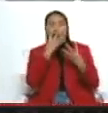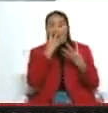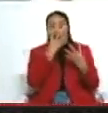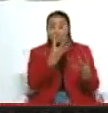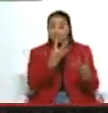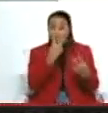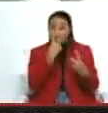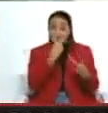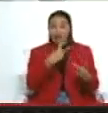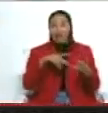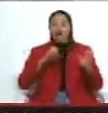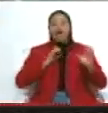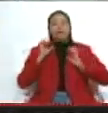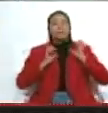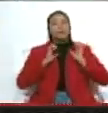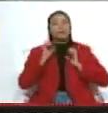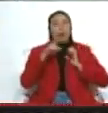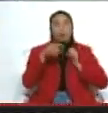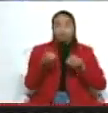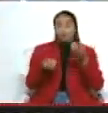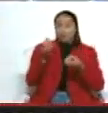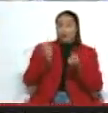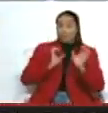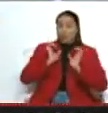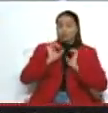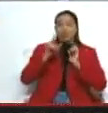y expresiones faciales.